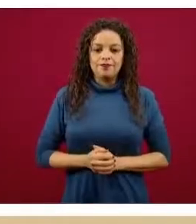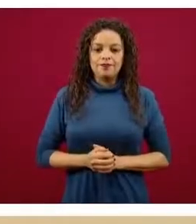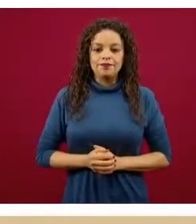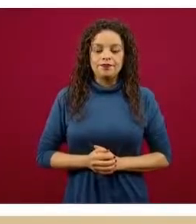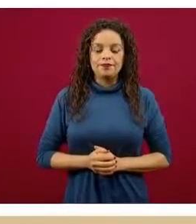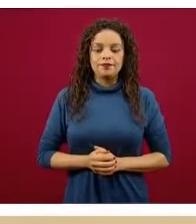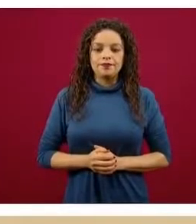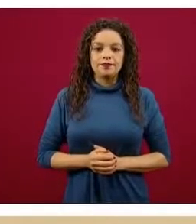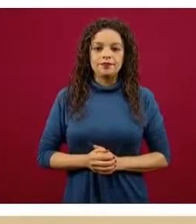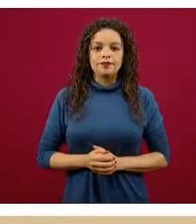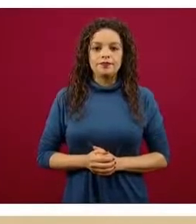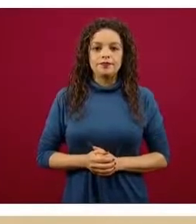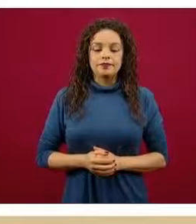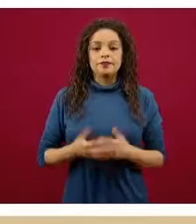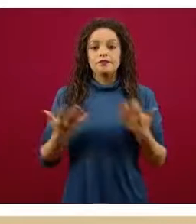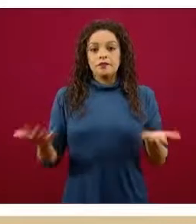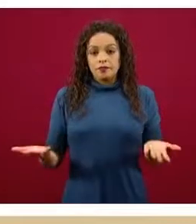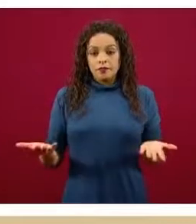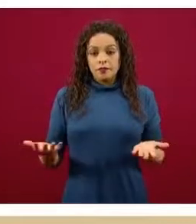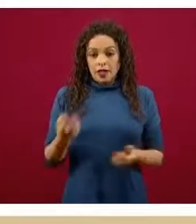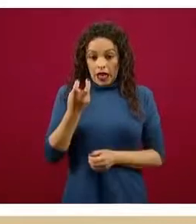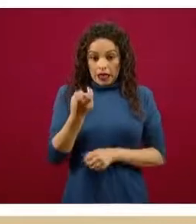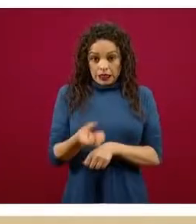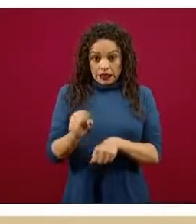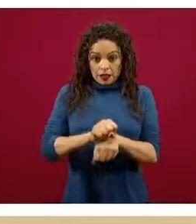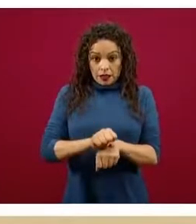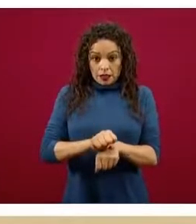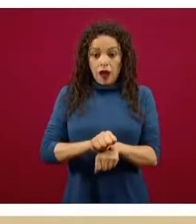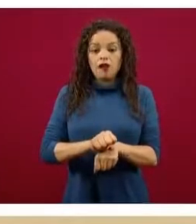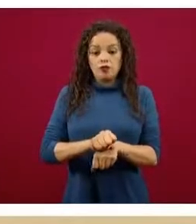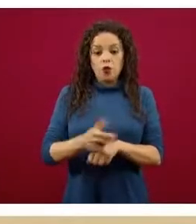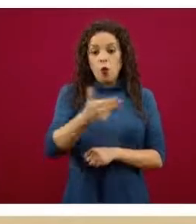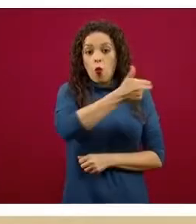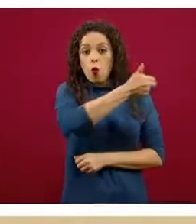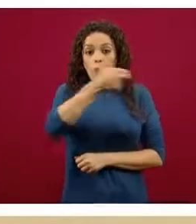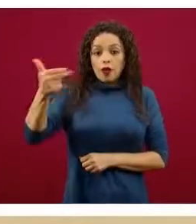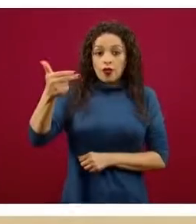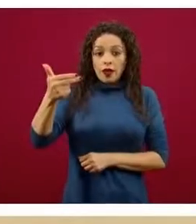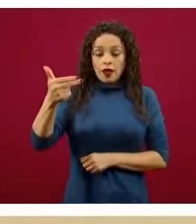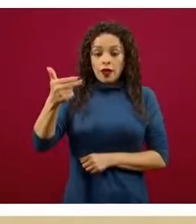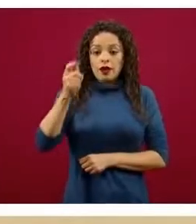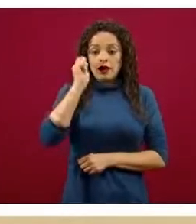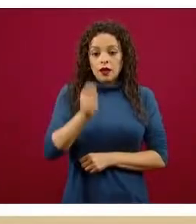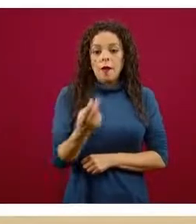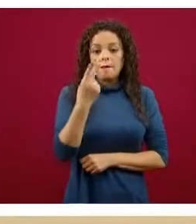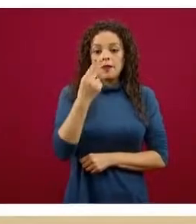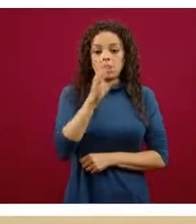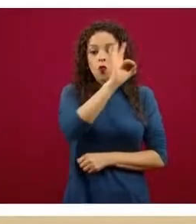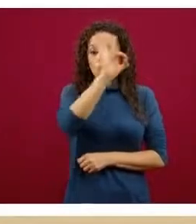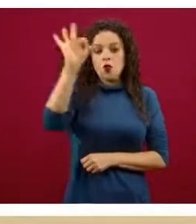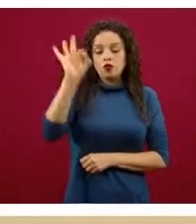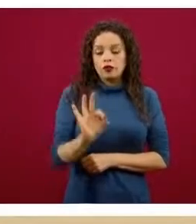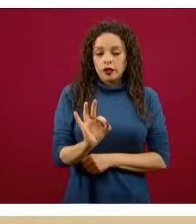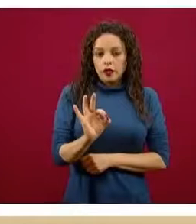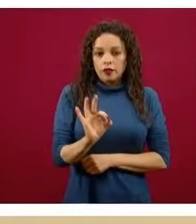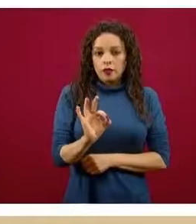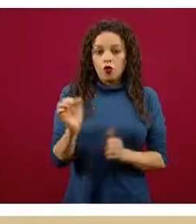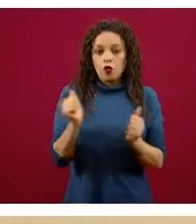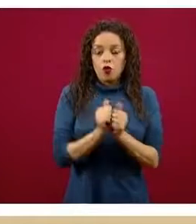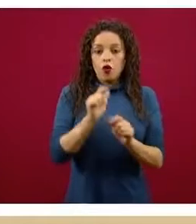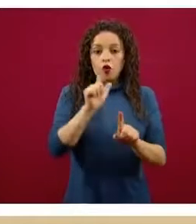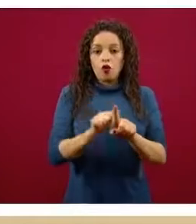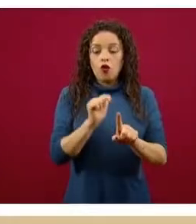¿Qué toca durante la semana? Ocupación hotelera, 25% a nivel